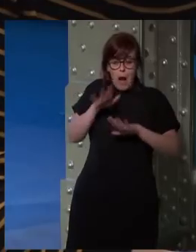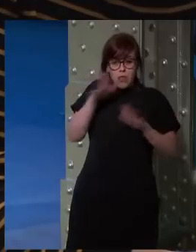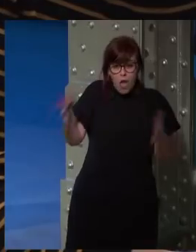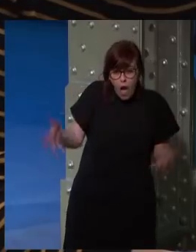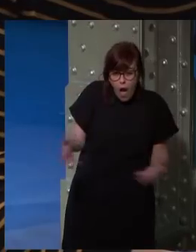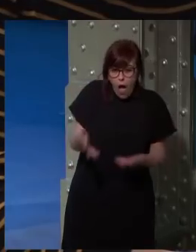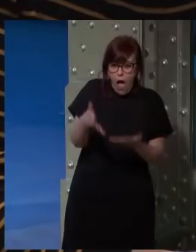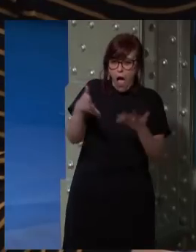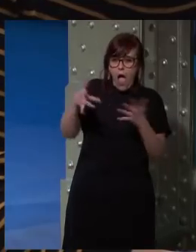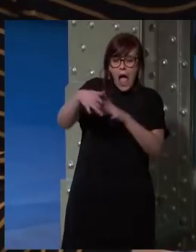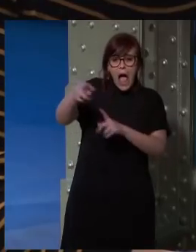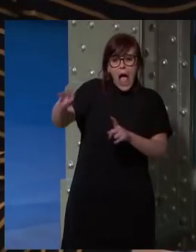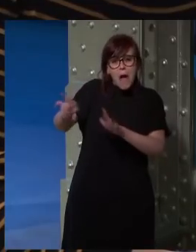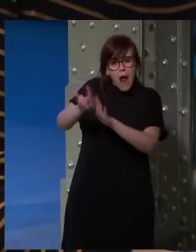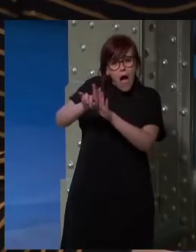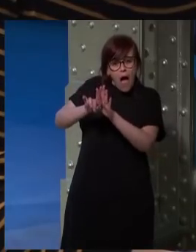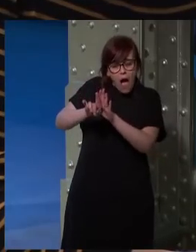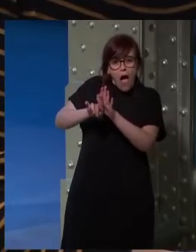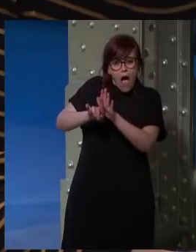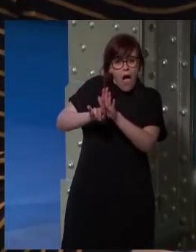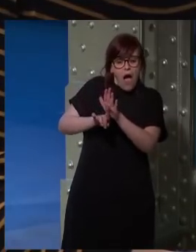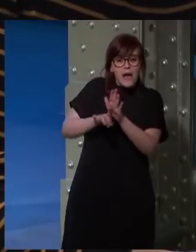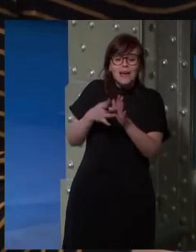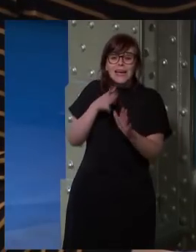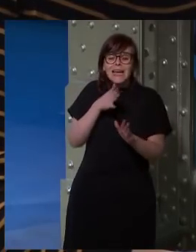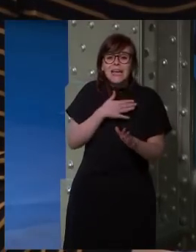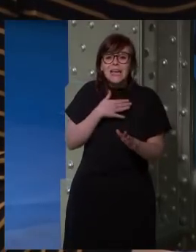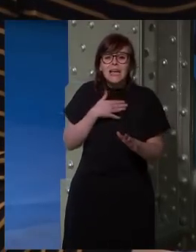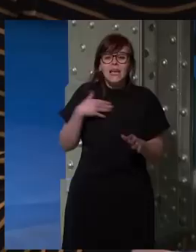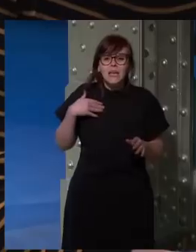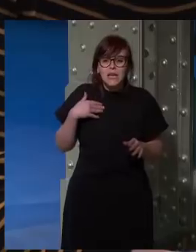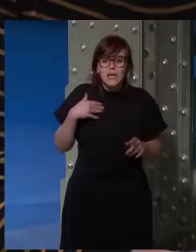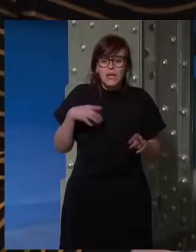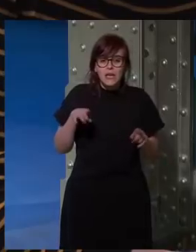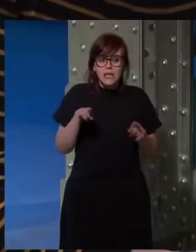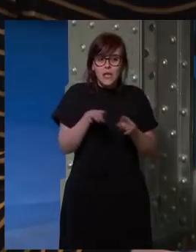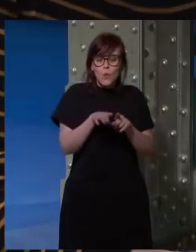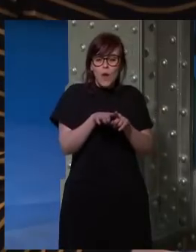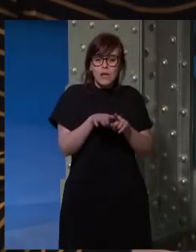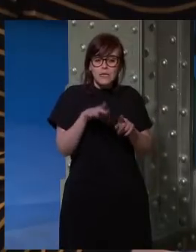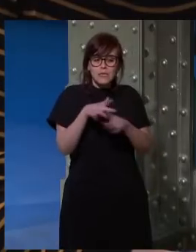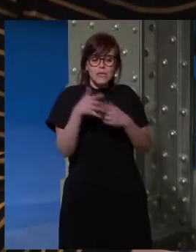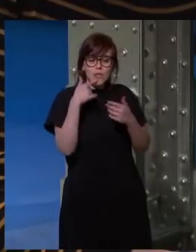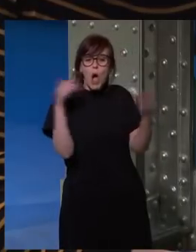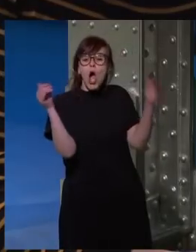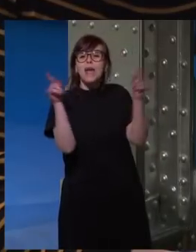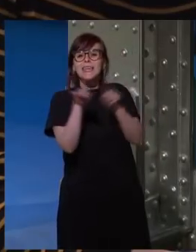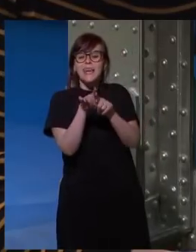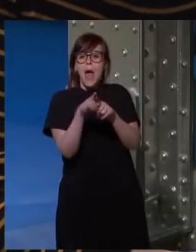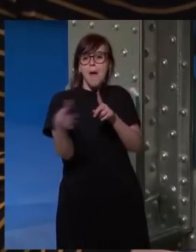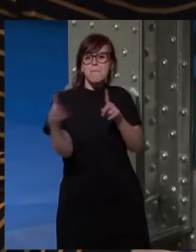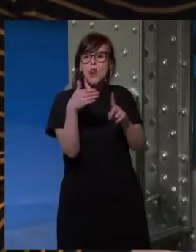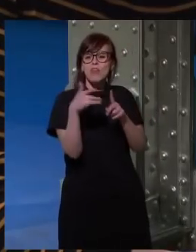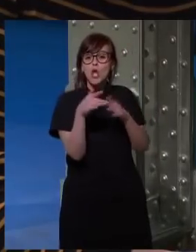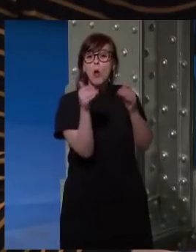retroceso importante, queriendo llamar doméstico a lo que es de género, sino